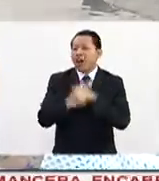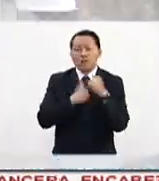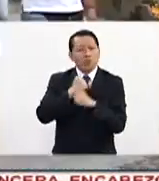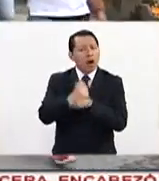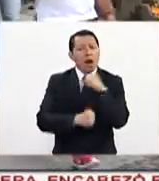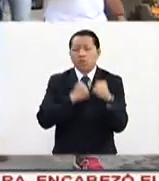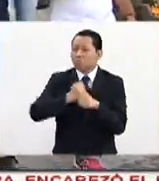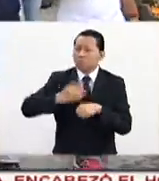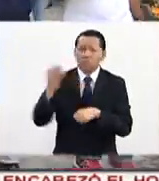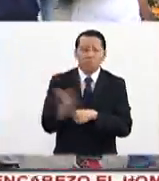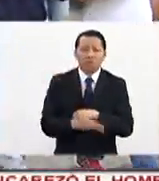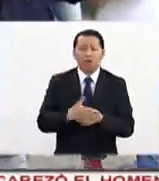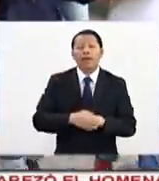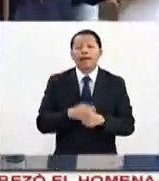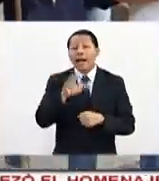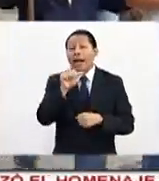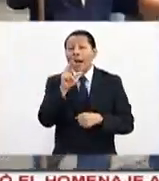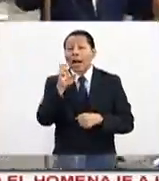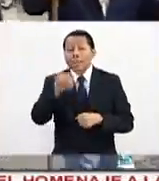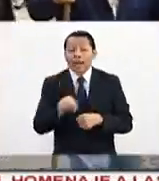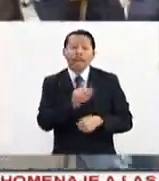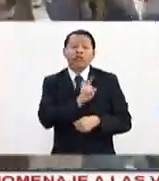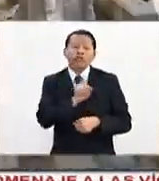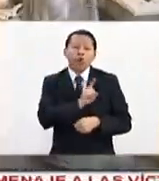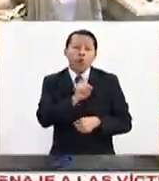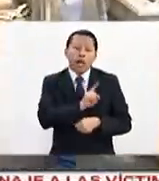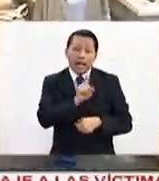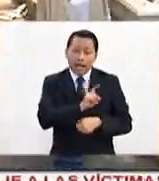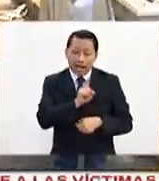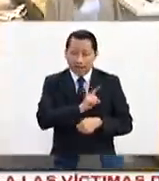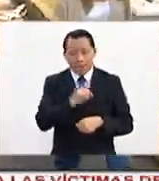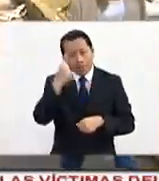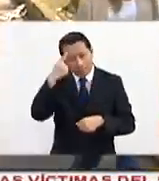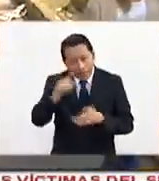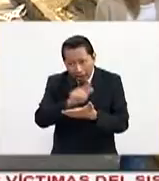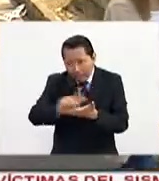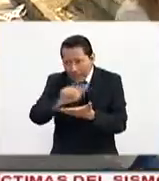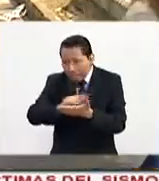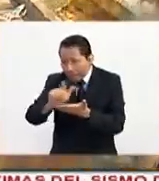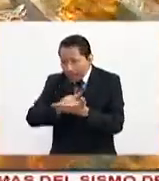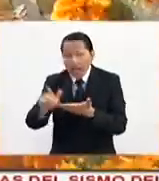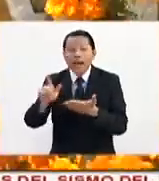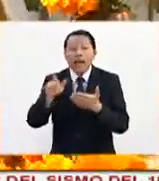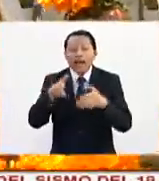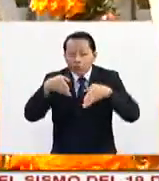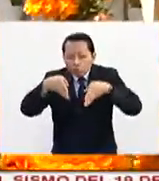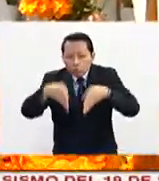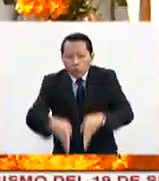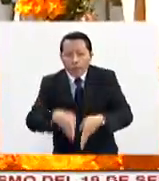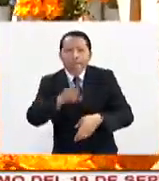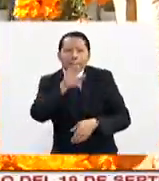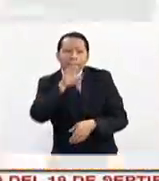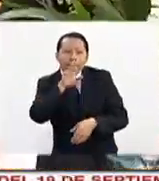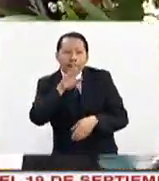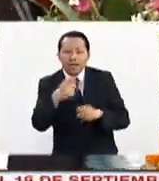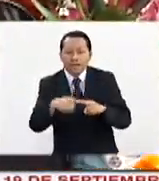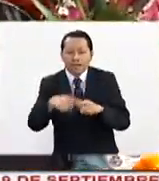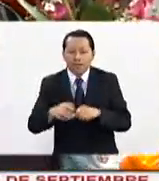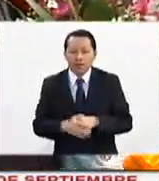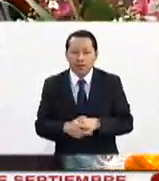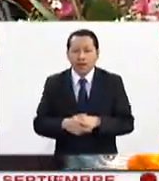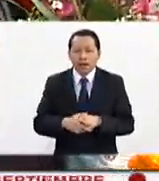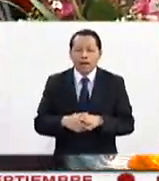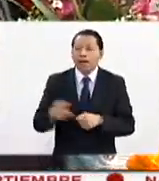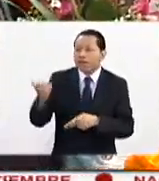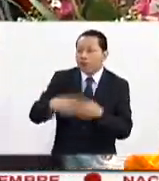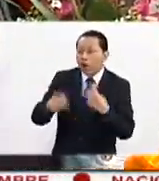año. Doña Carmen acudió sola para limpiar y llevar flores a la tumba de su madre y demás familiares. Vengo a ver a mi